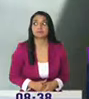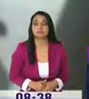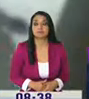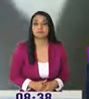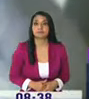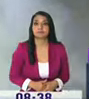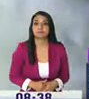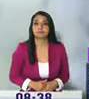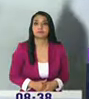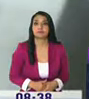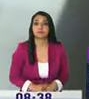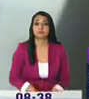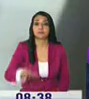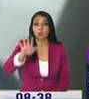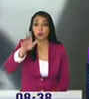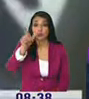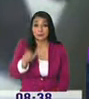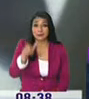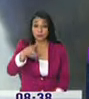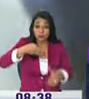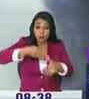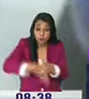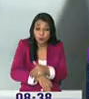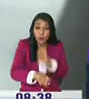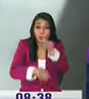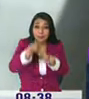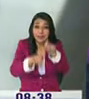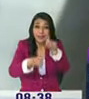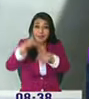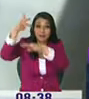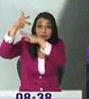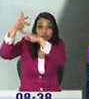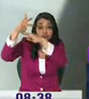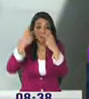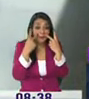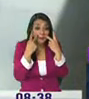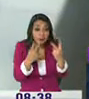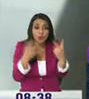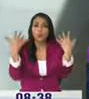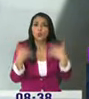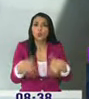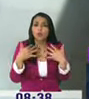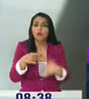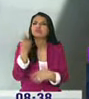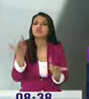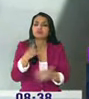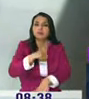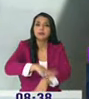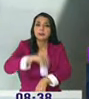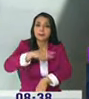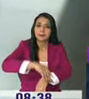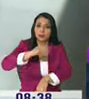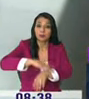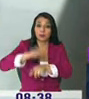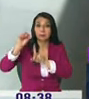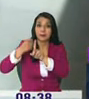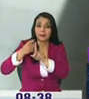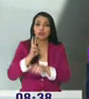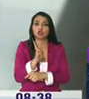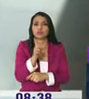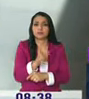El accionar de cuatro sujetos quedó registrado por las cámaras de seguridad de una cooperativa de ahorro y crédito en Quevedo. La primera capta el ingreso de